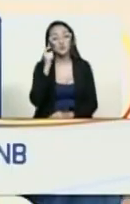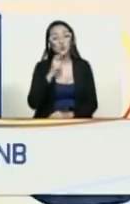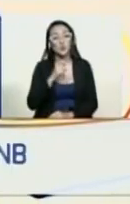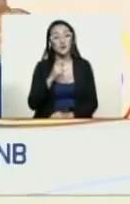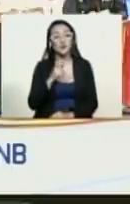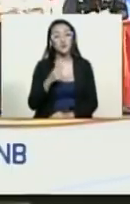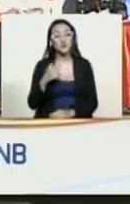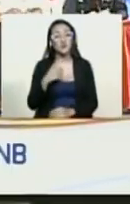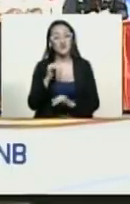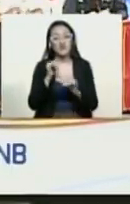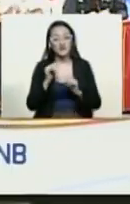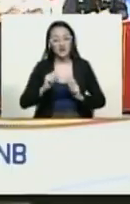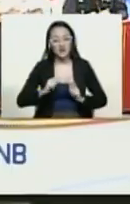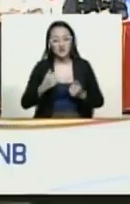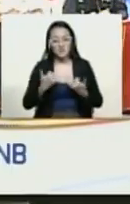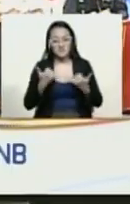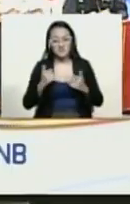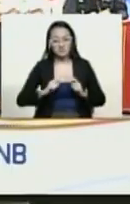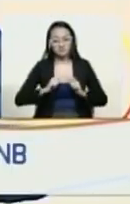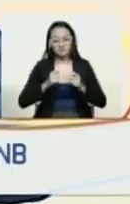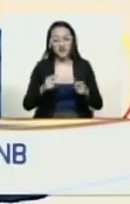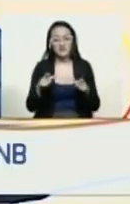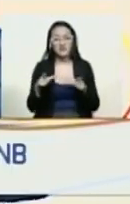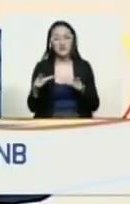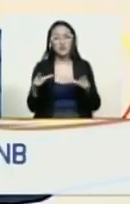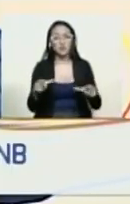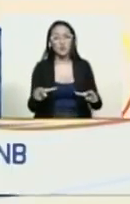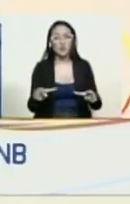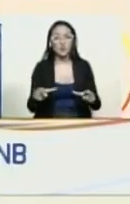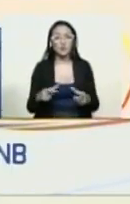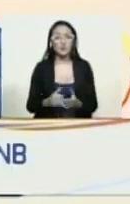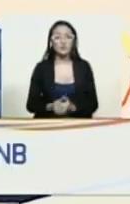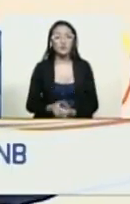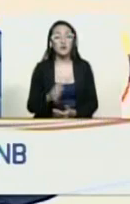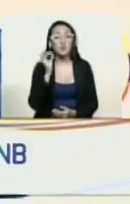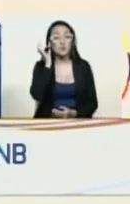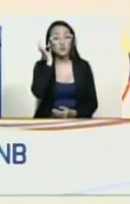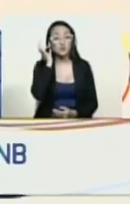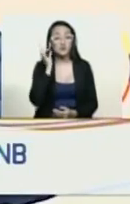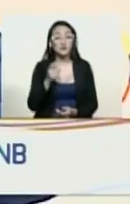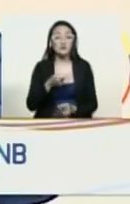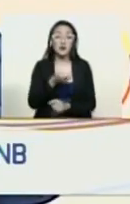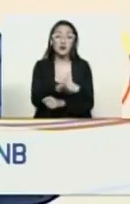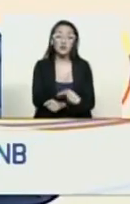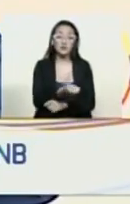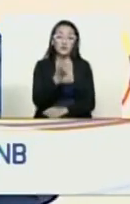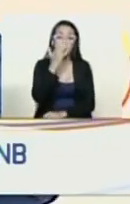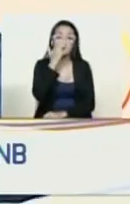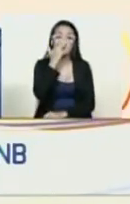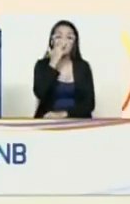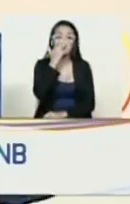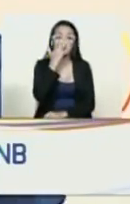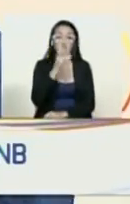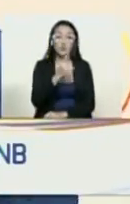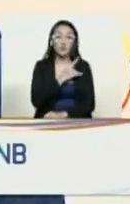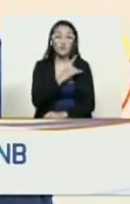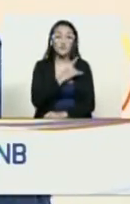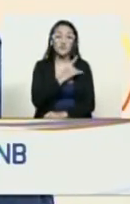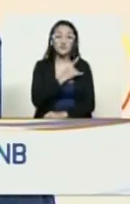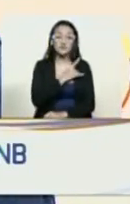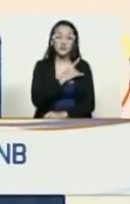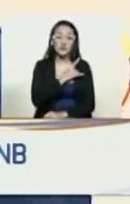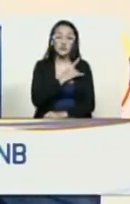Tuve la felicidad de entregarle su título a una muchacha graduado en una